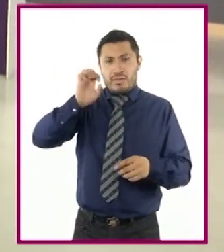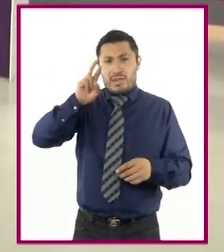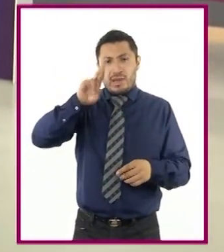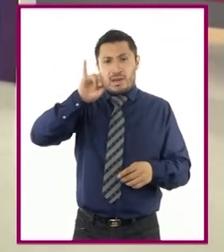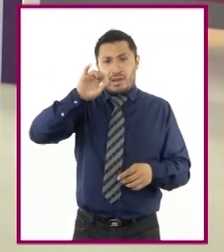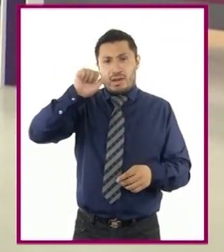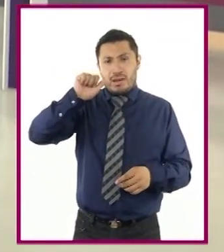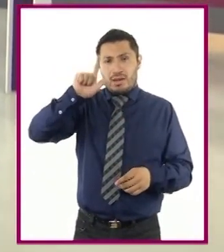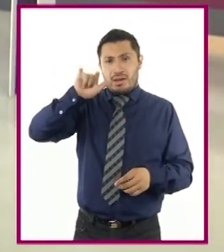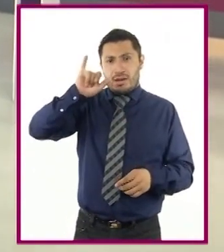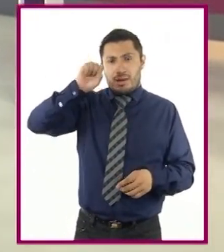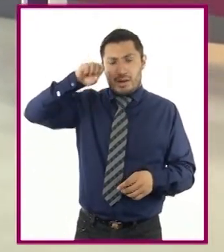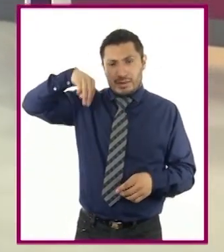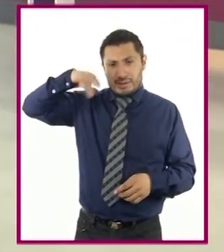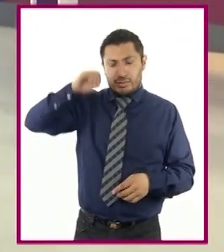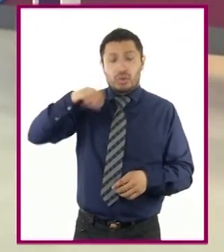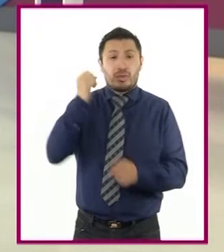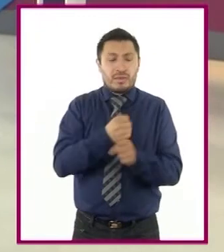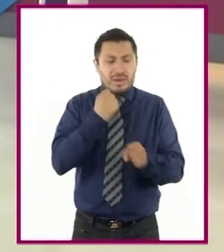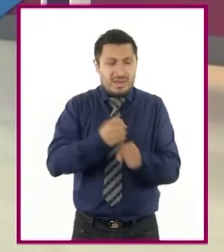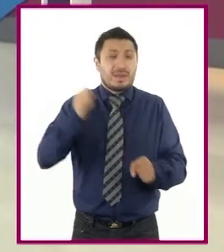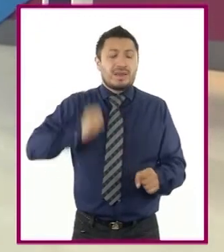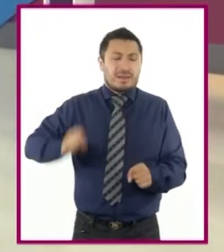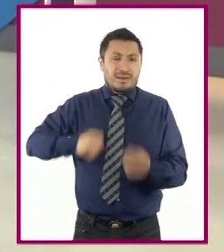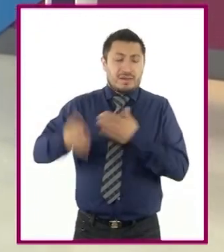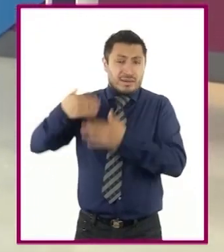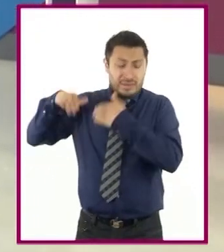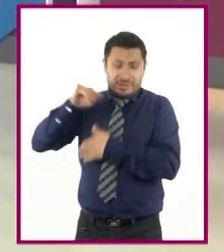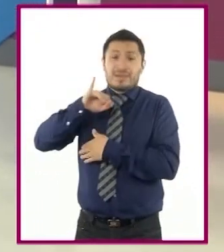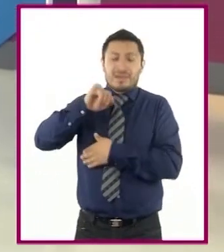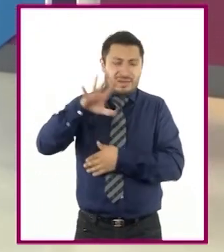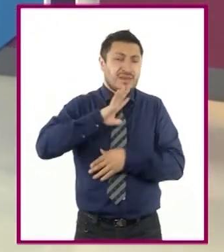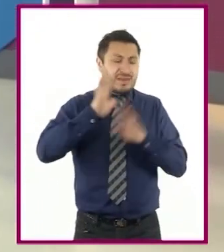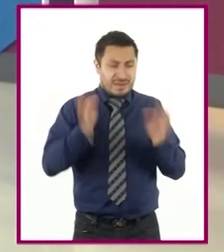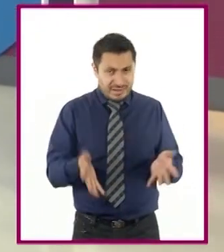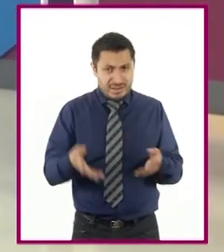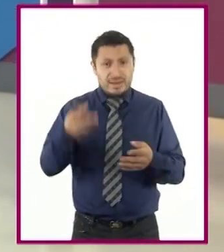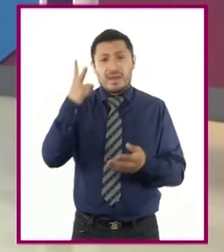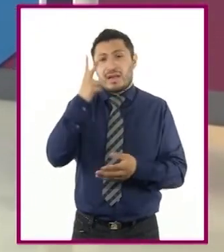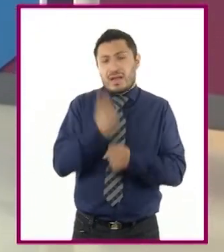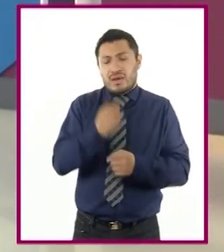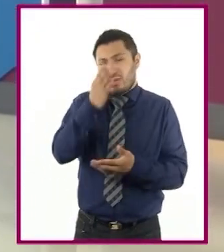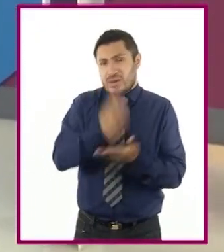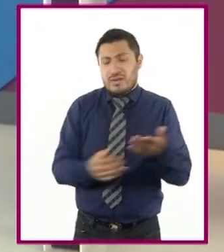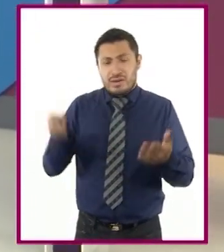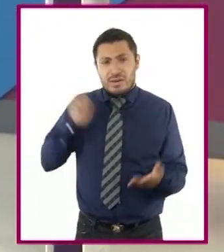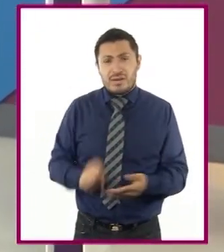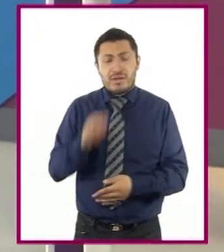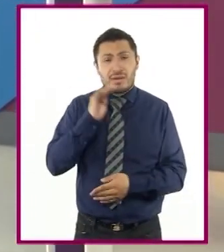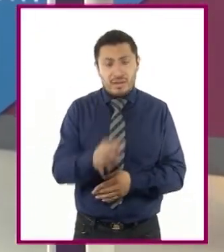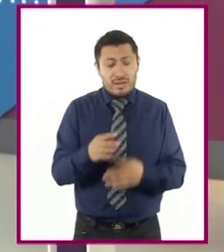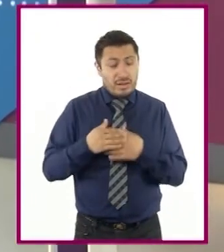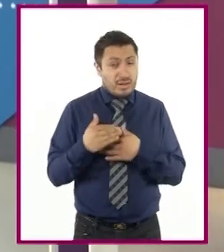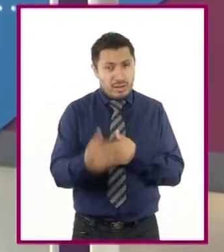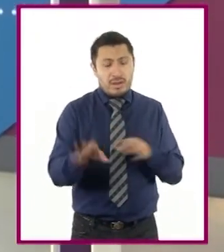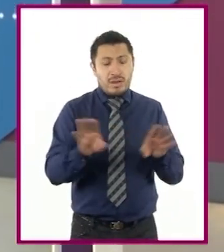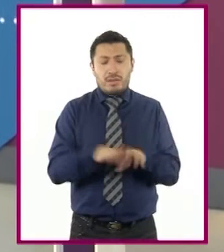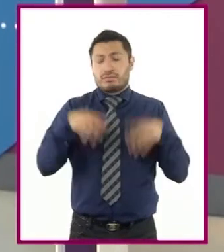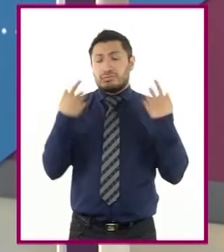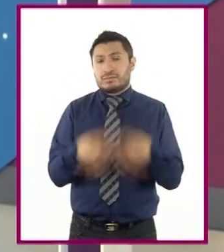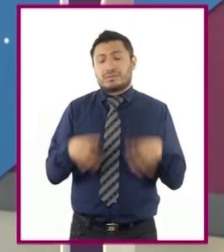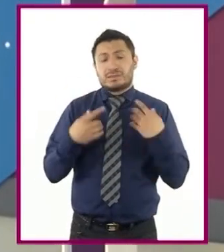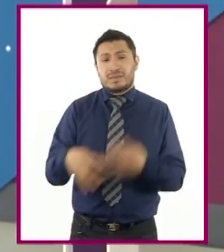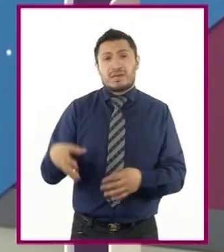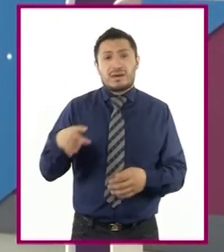que, si bien se había dado en los siglos anteriores, durante la segunda mitad del siglo XIX, tuvo como causa principal el crecimiento